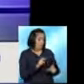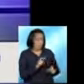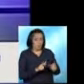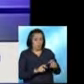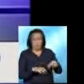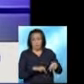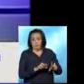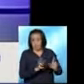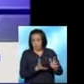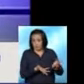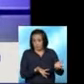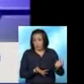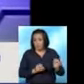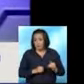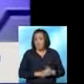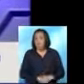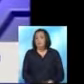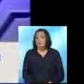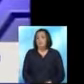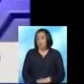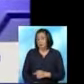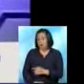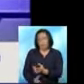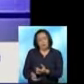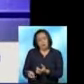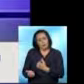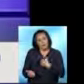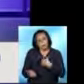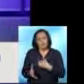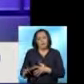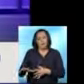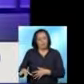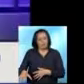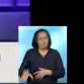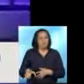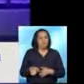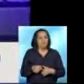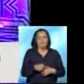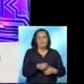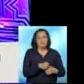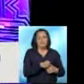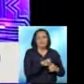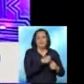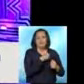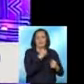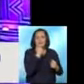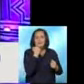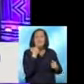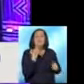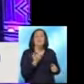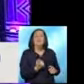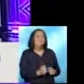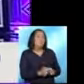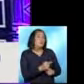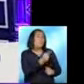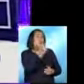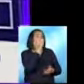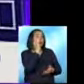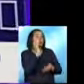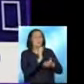soñamos. Si nos deja, le llevo de la mano corazón y ahí